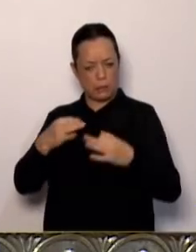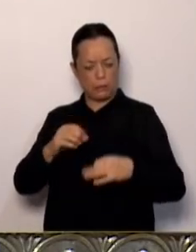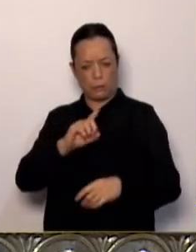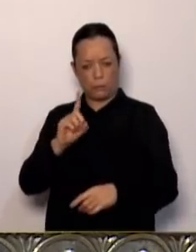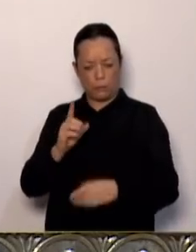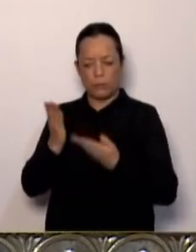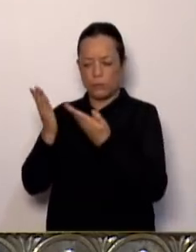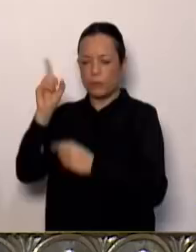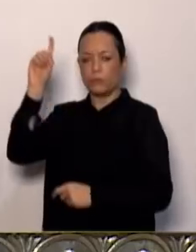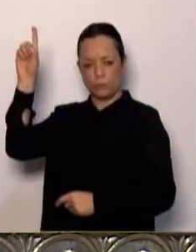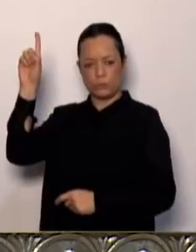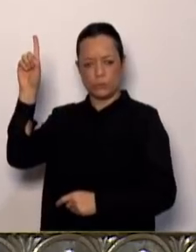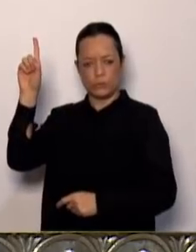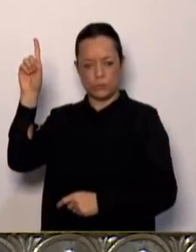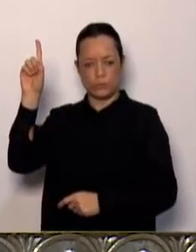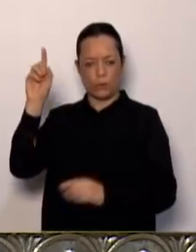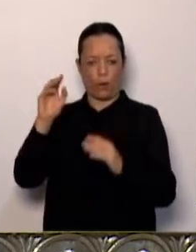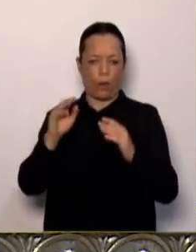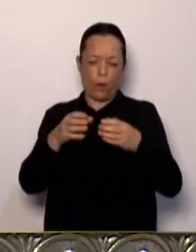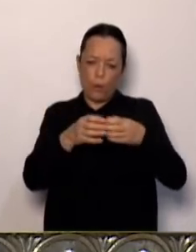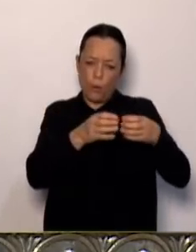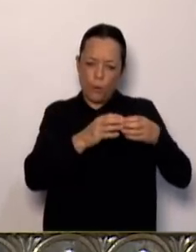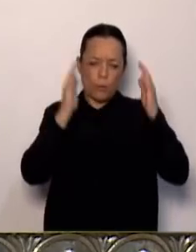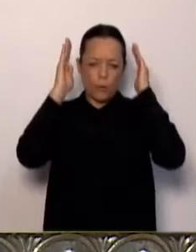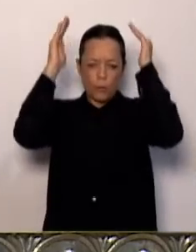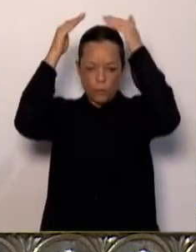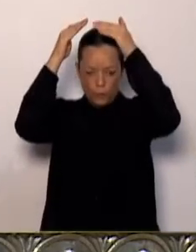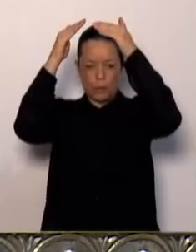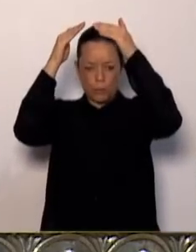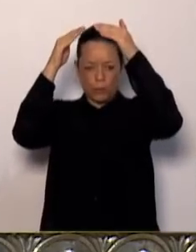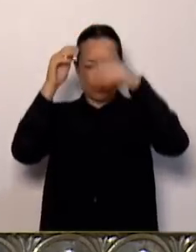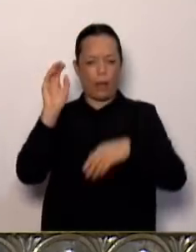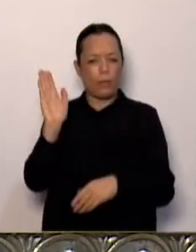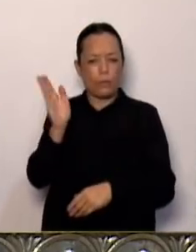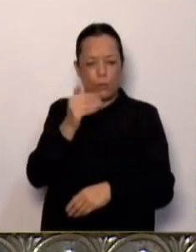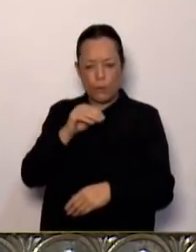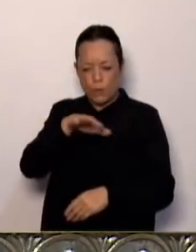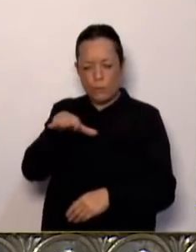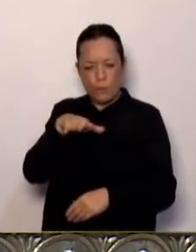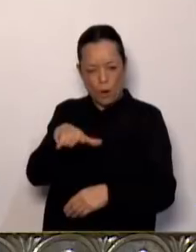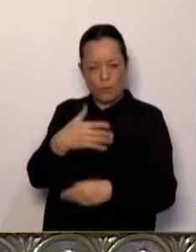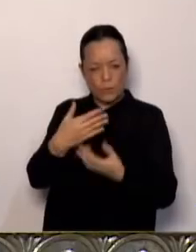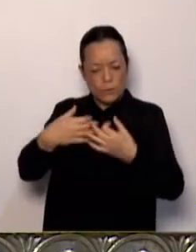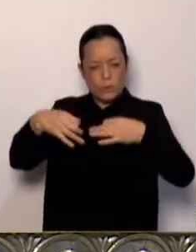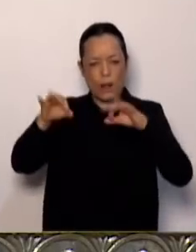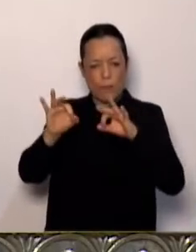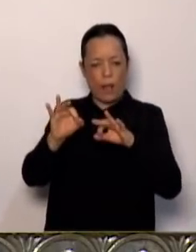tuyo, al orden episcopal, a los presbíteros y diáconos y a todo el pueblo redimido por ti.